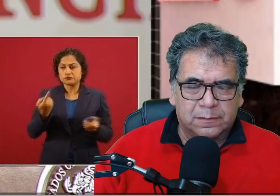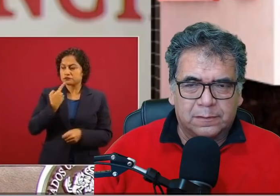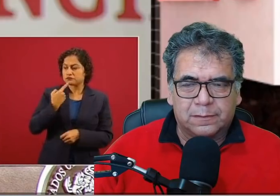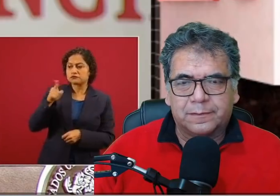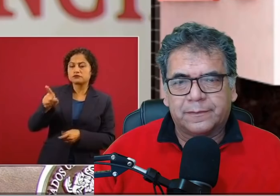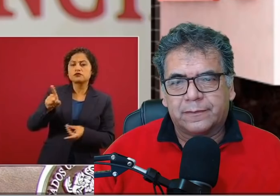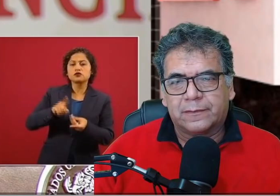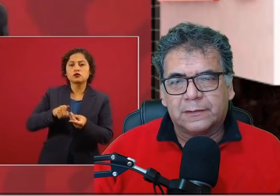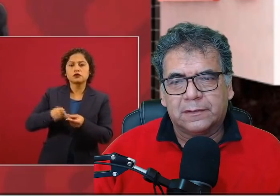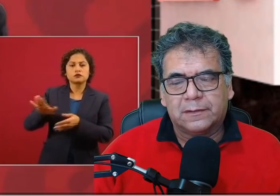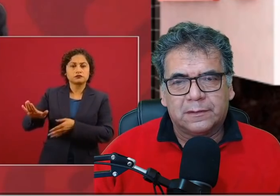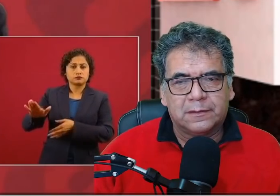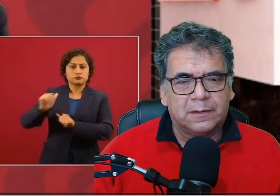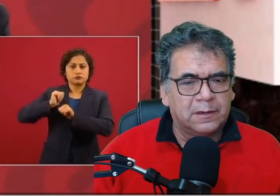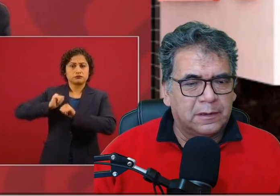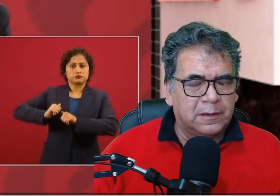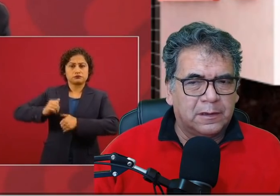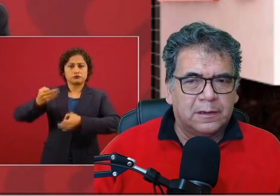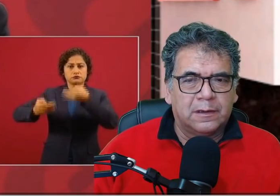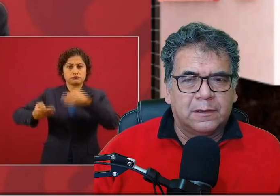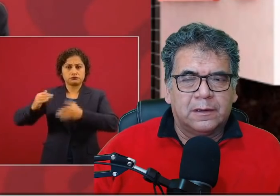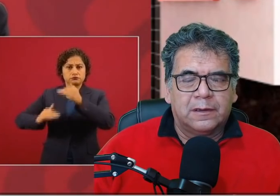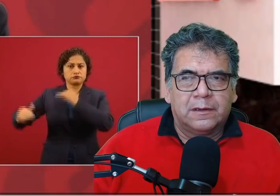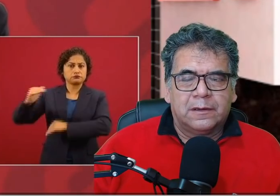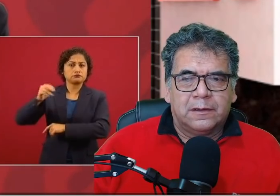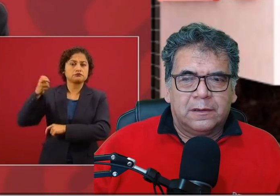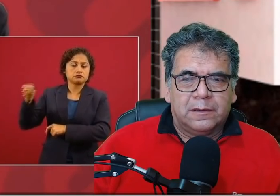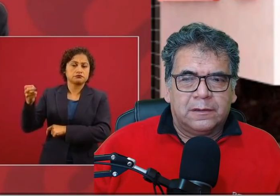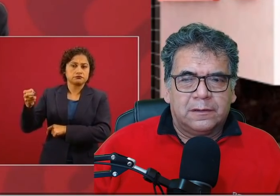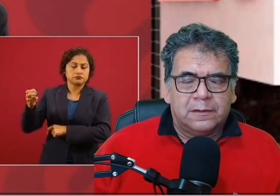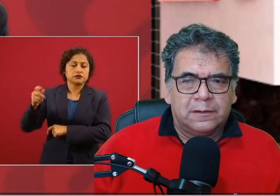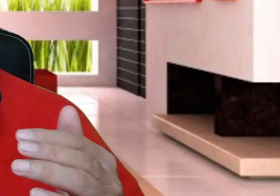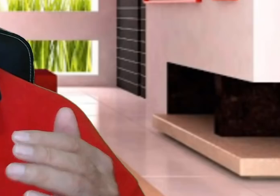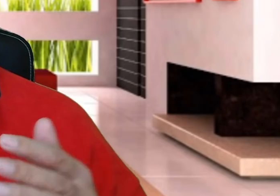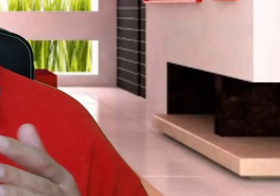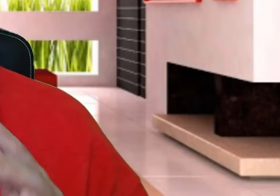superior nuestra queja, que sería el tribunal.